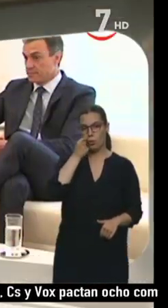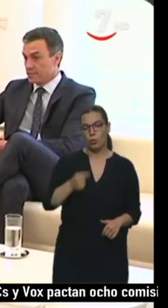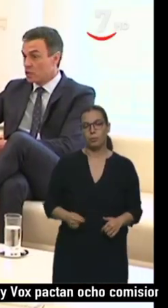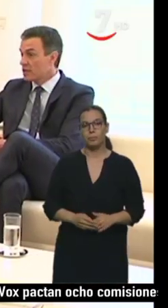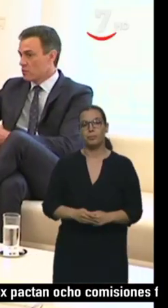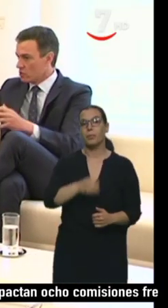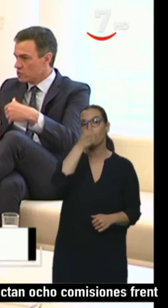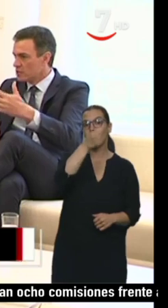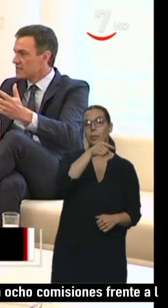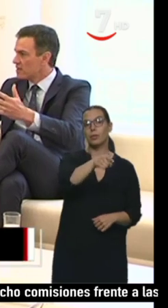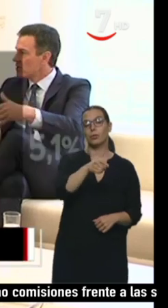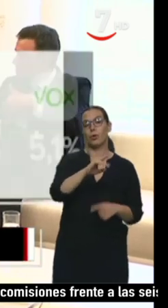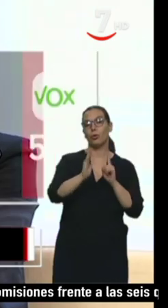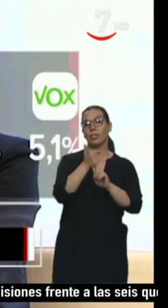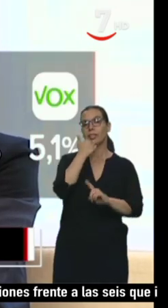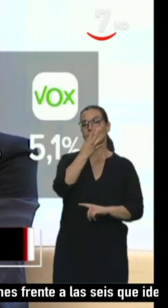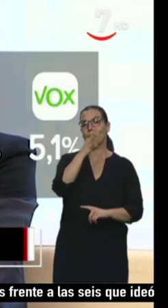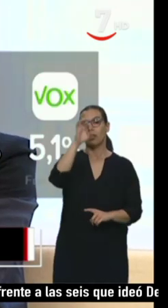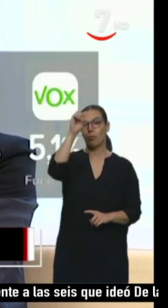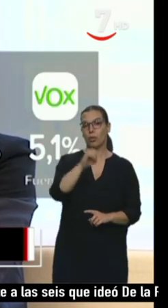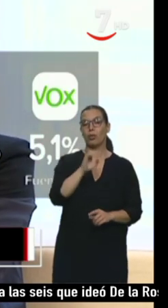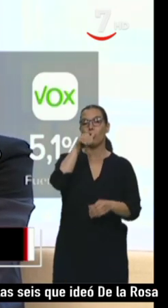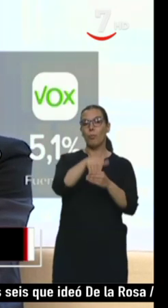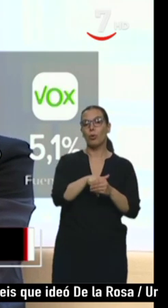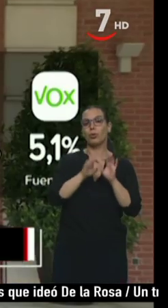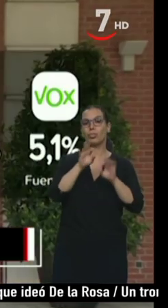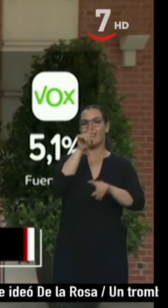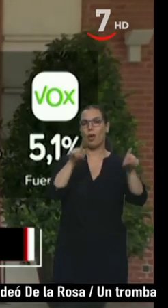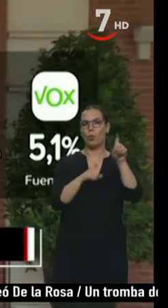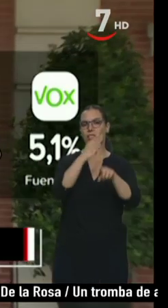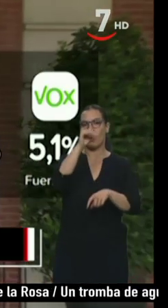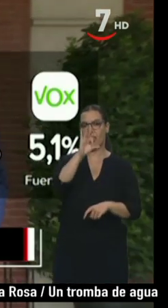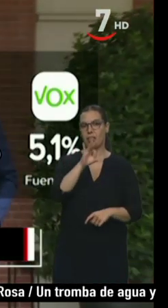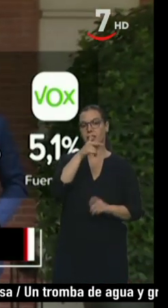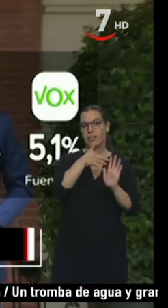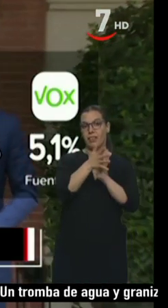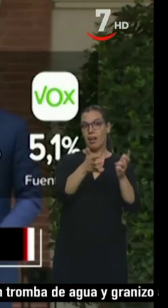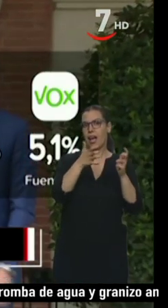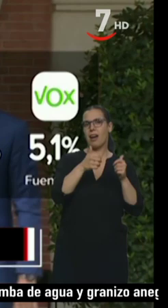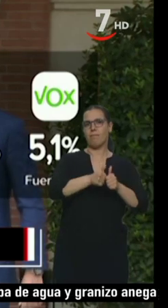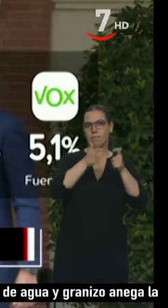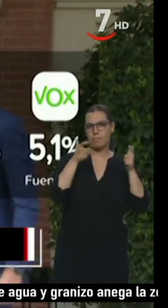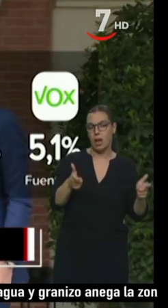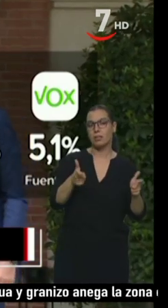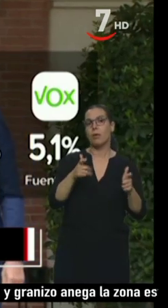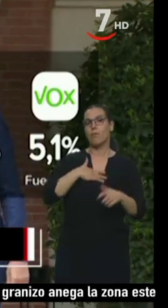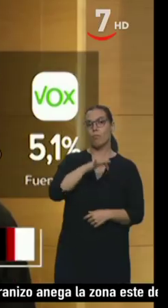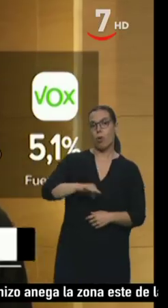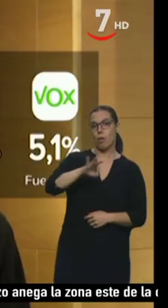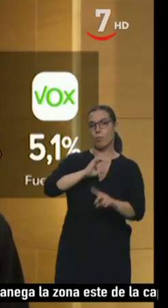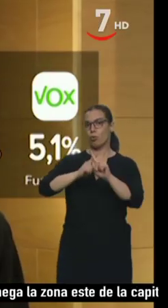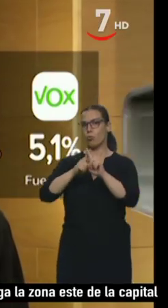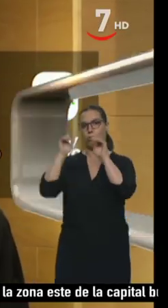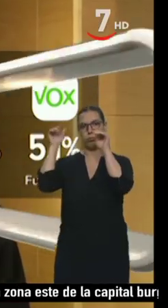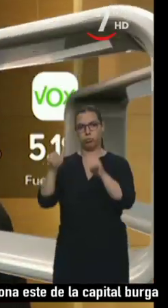El PSOE logra casi el 40% de los votos en la última encuesta del CIS, amplía su victoria mientras que Podemos y Vox se hunden. Ciudadanos sobrepasa